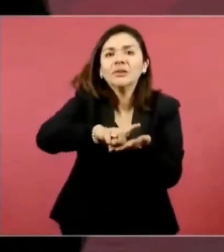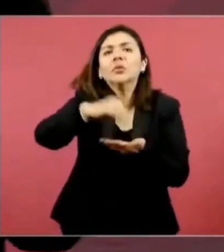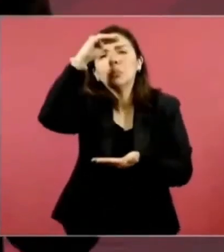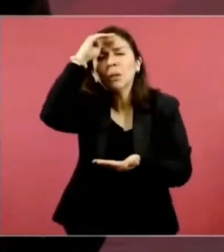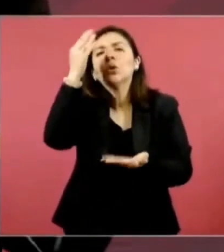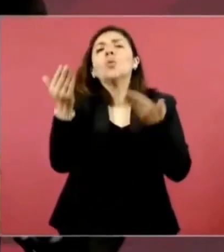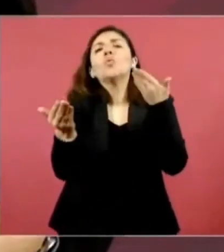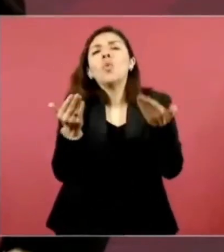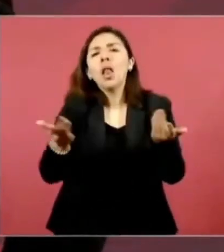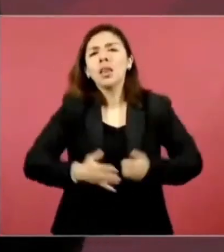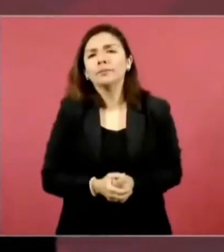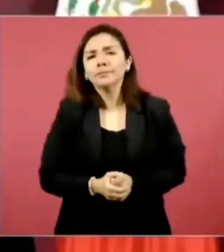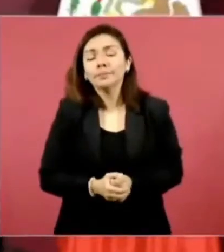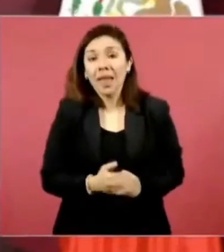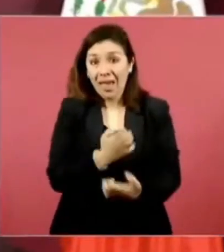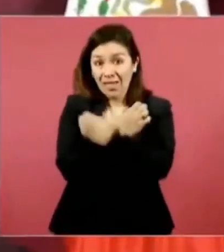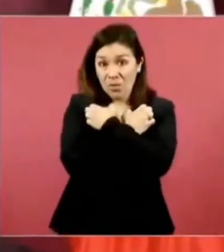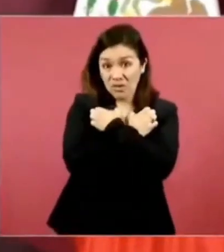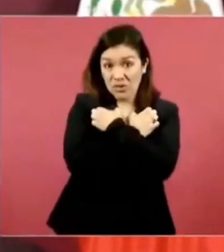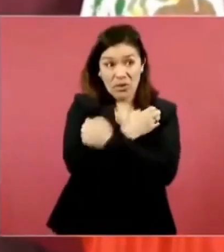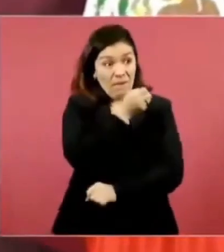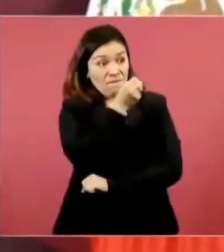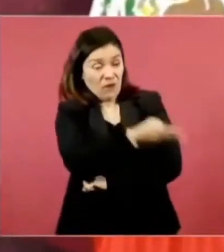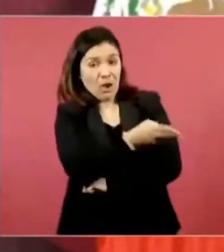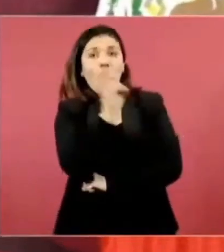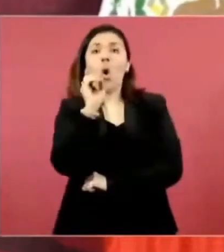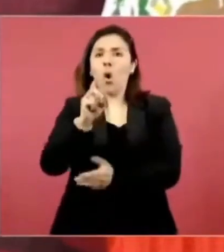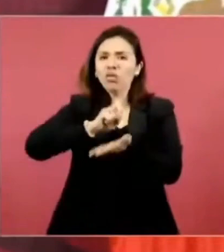¿La educación es un privilegio o es un derecho?